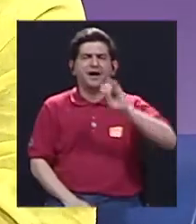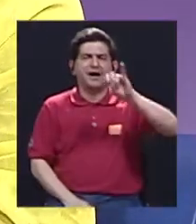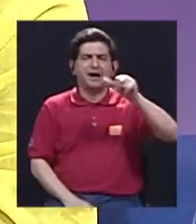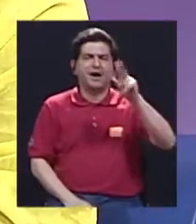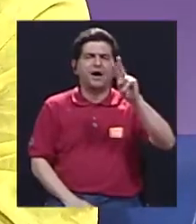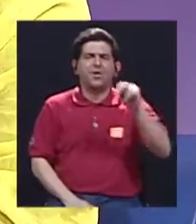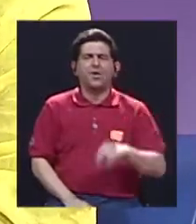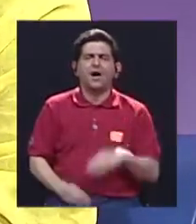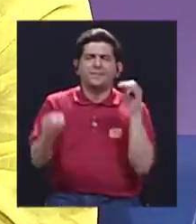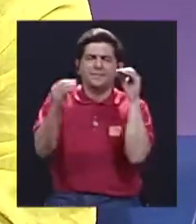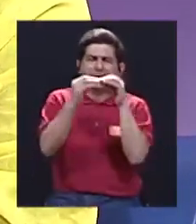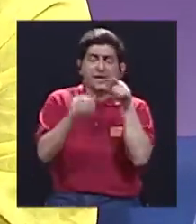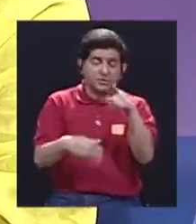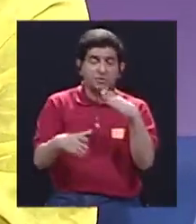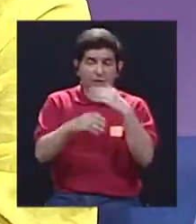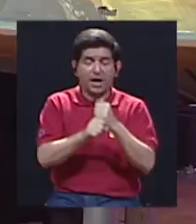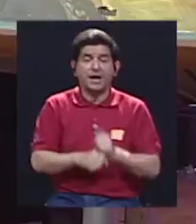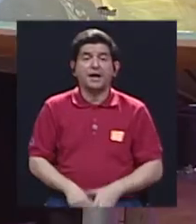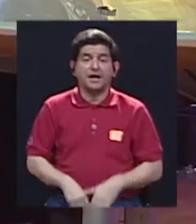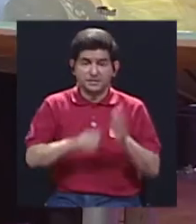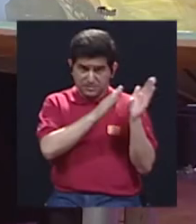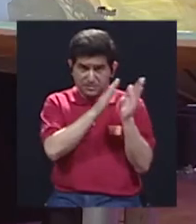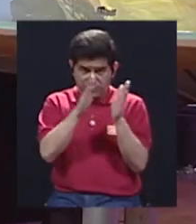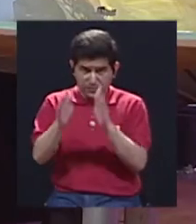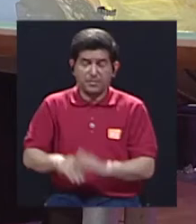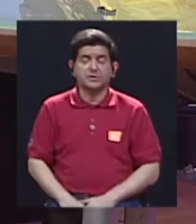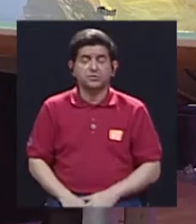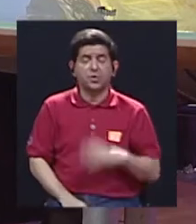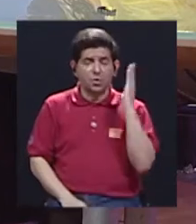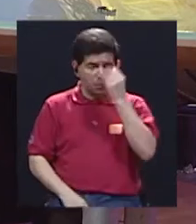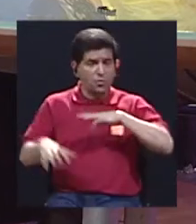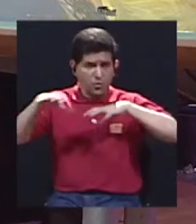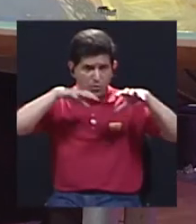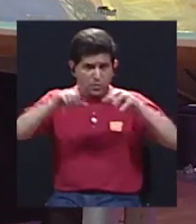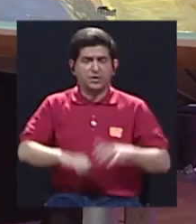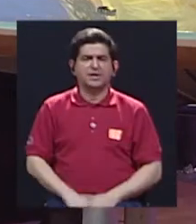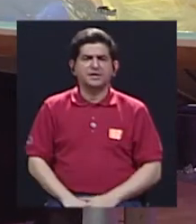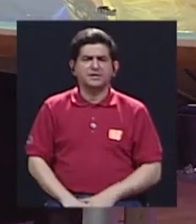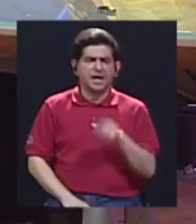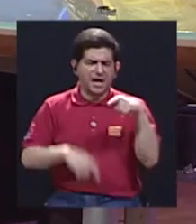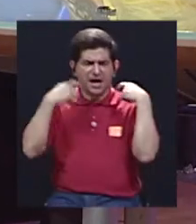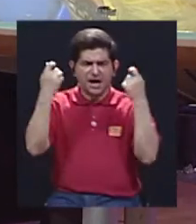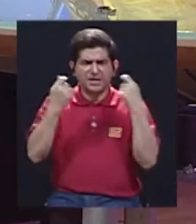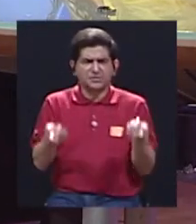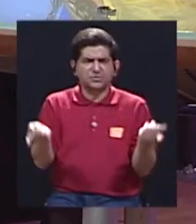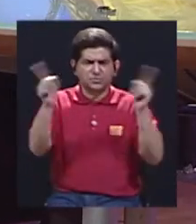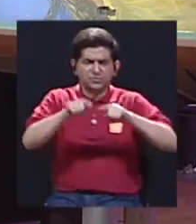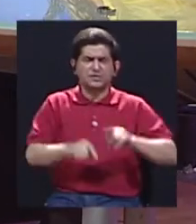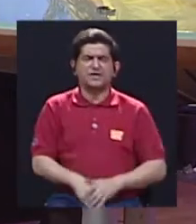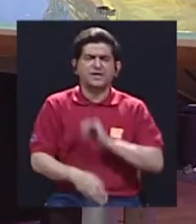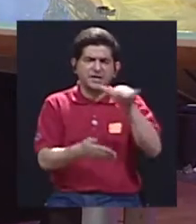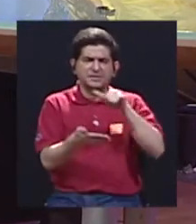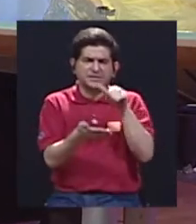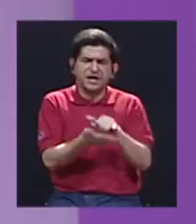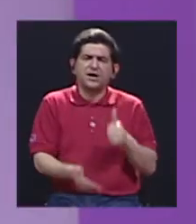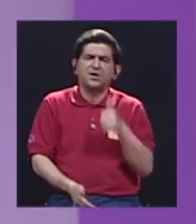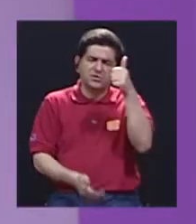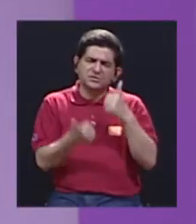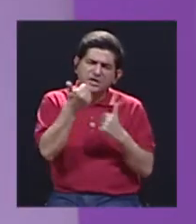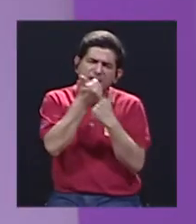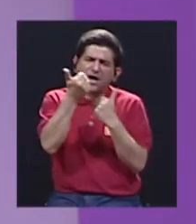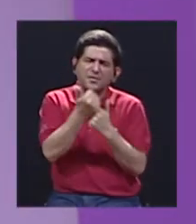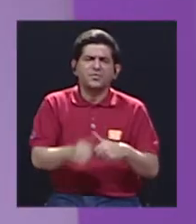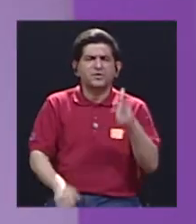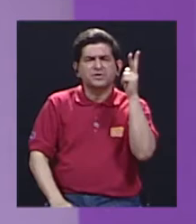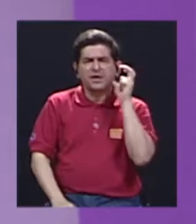cuentacuentos que organiza ese festival con un gran grupo de apoyos un festival muy lindo también entonces cada vez que sea sus festivales es en san jose en alajuela apoyemos